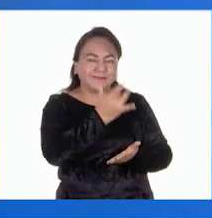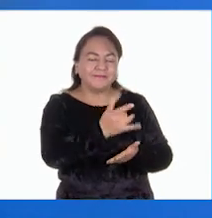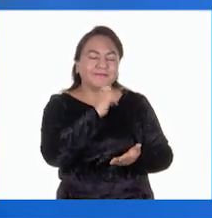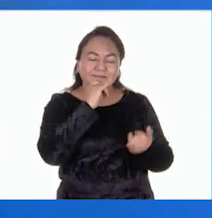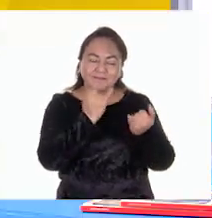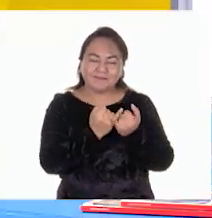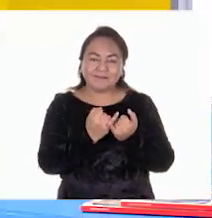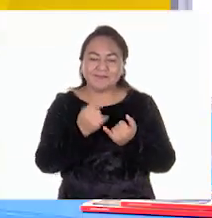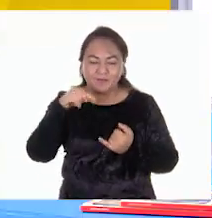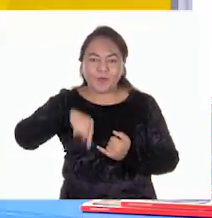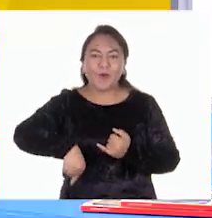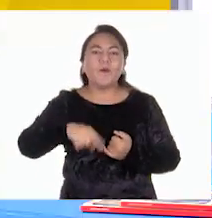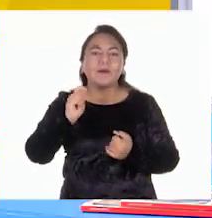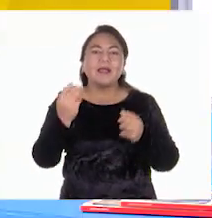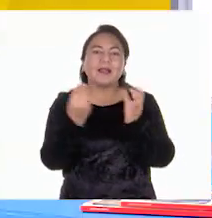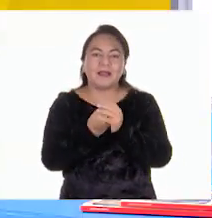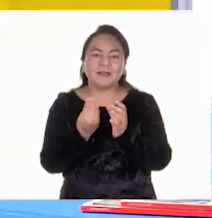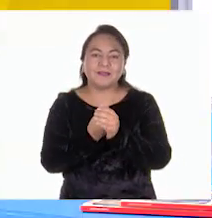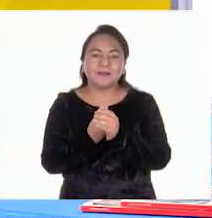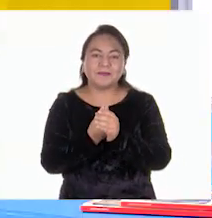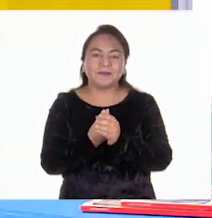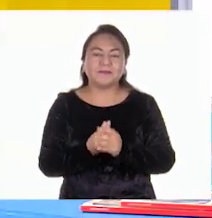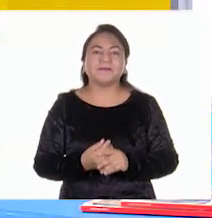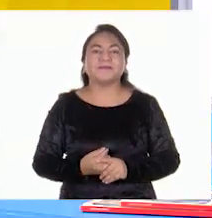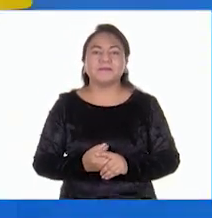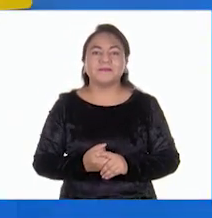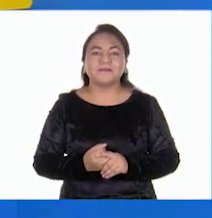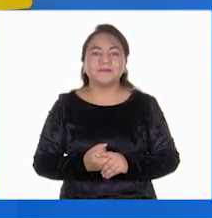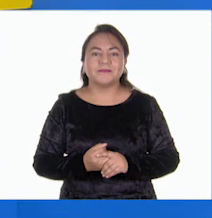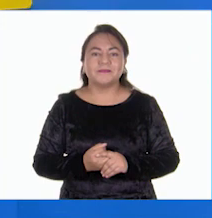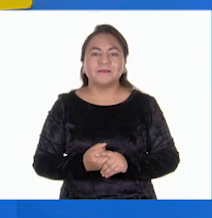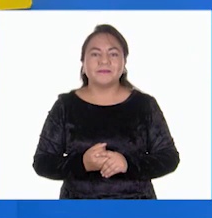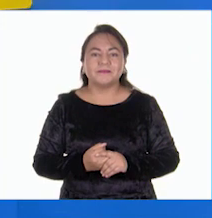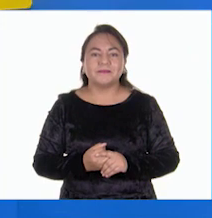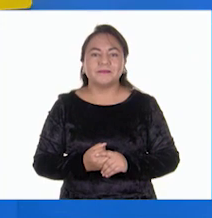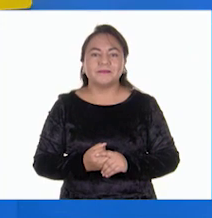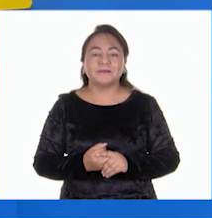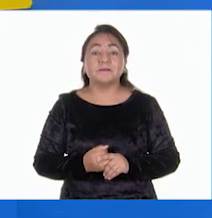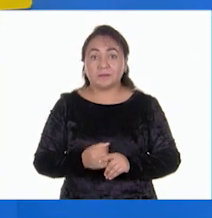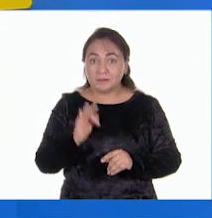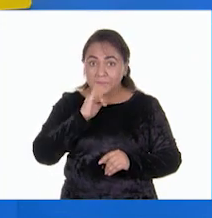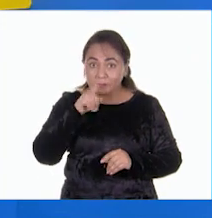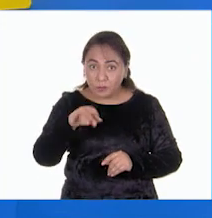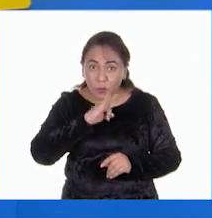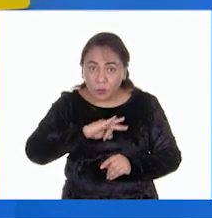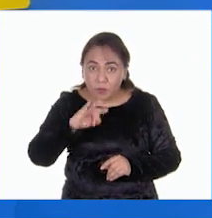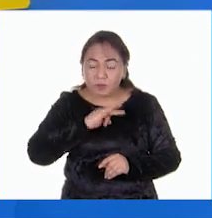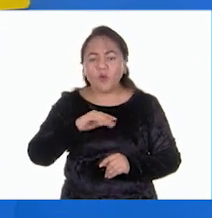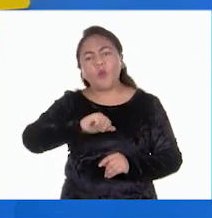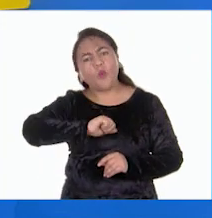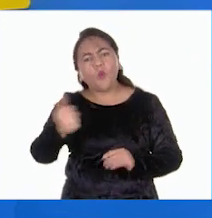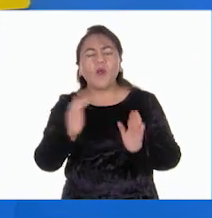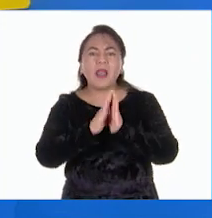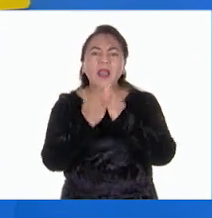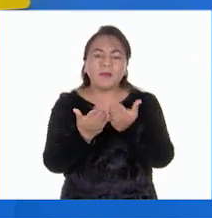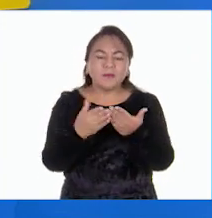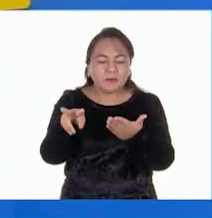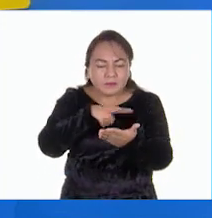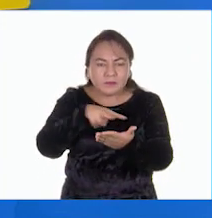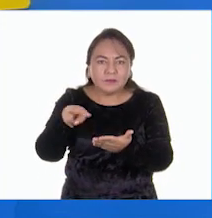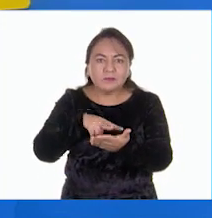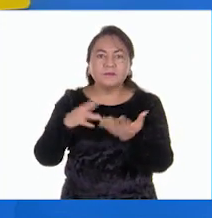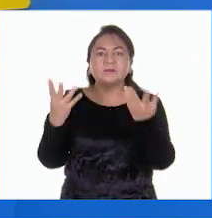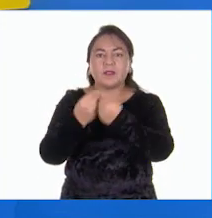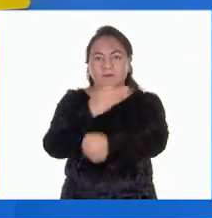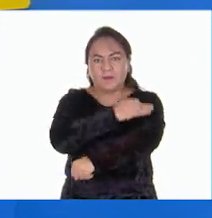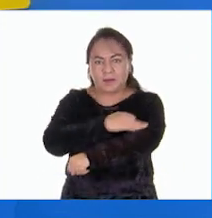también a ti, Gaby, por esta gran sesión. Al contrario, María. Si te es posible, consulta otros libros y comenta el tema de hoy con